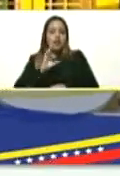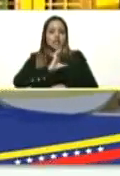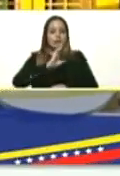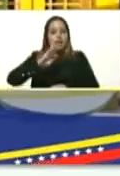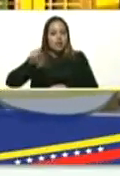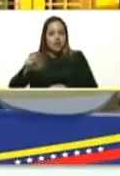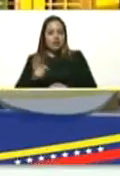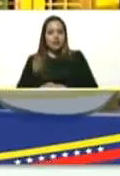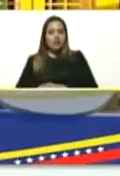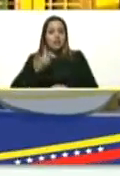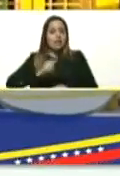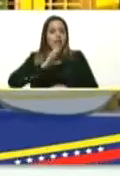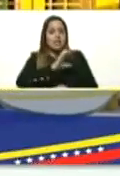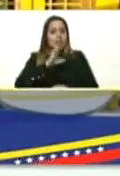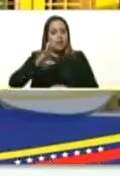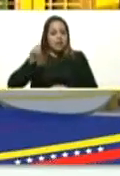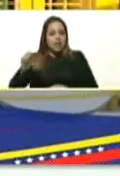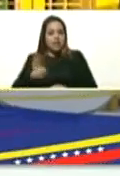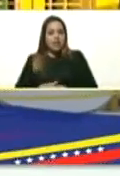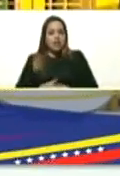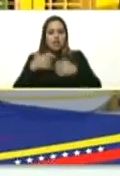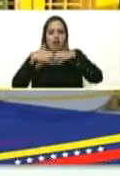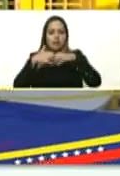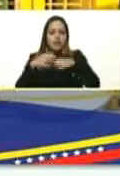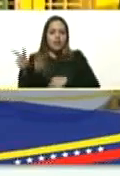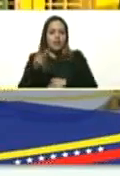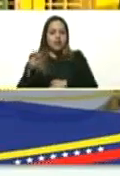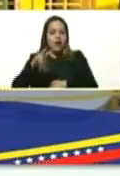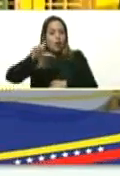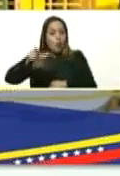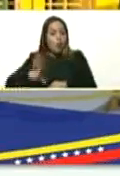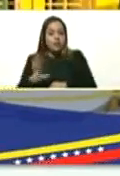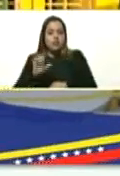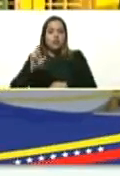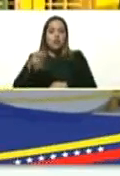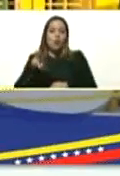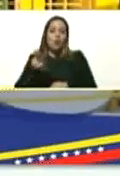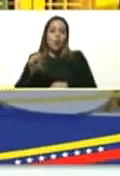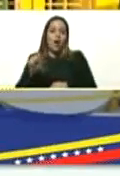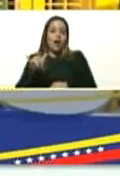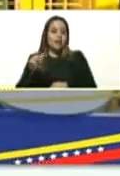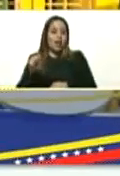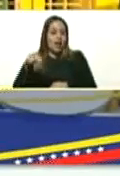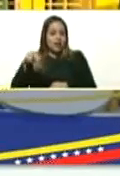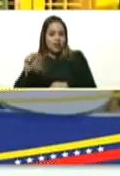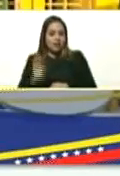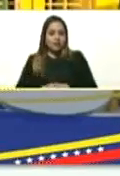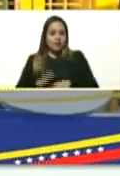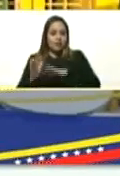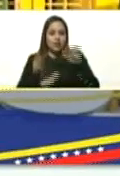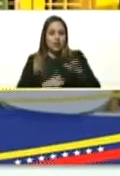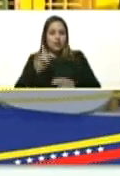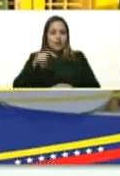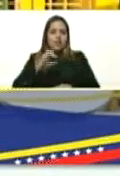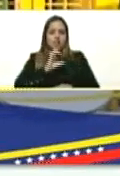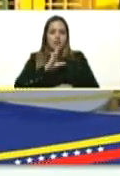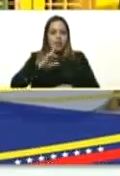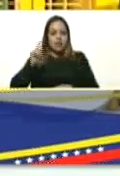a los CPT de la Corporación Venezolana de Guayana, a los CPT de la